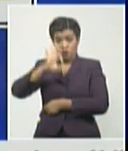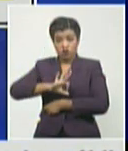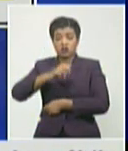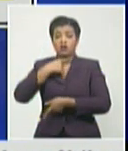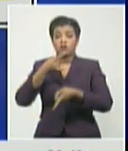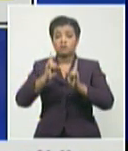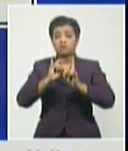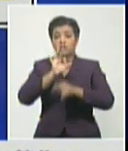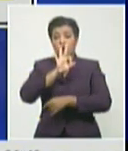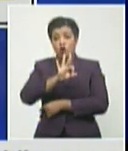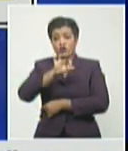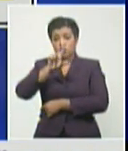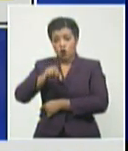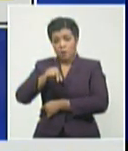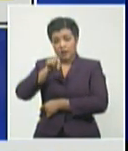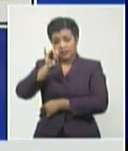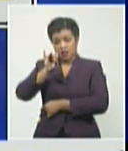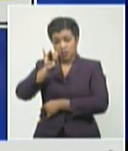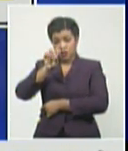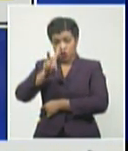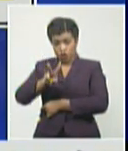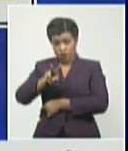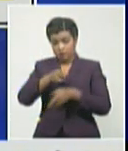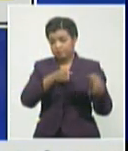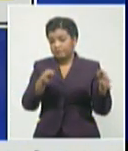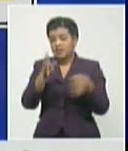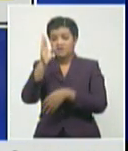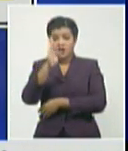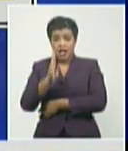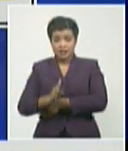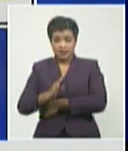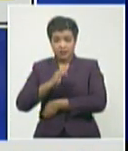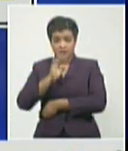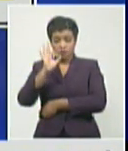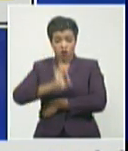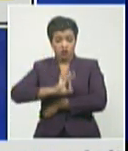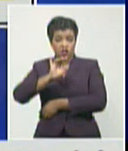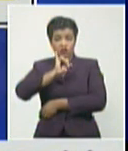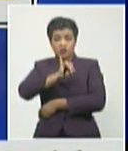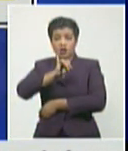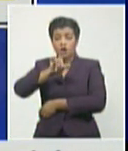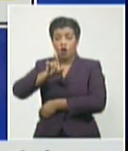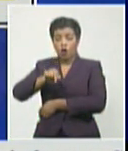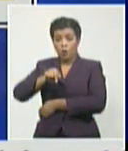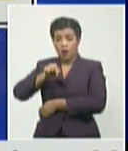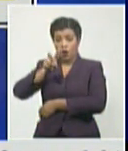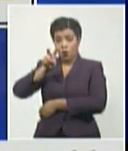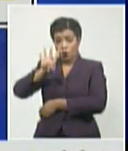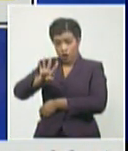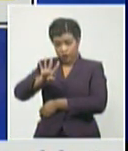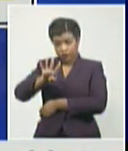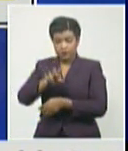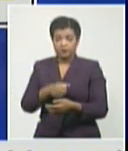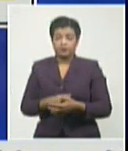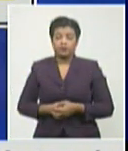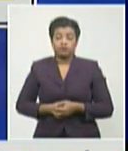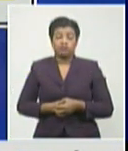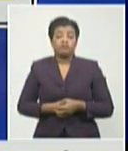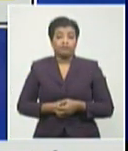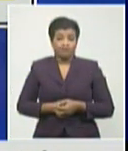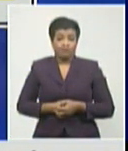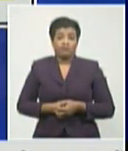8,72 y brasil con una letalidad de 6,4 puede realmente son los países